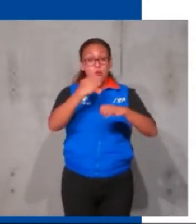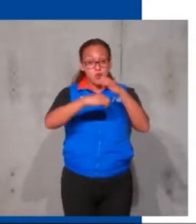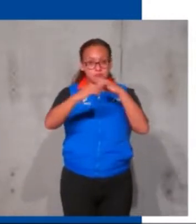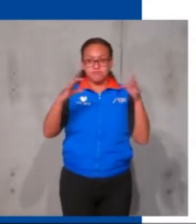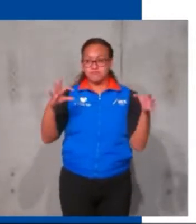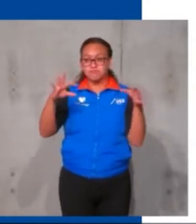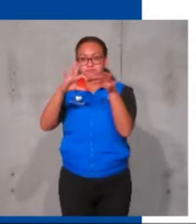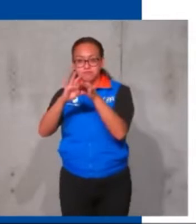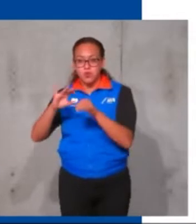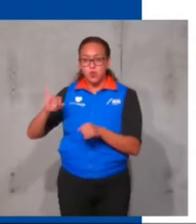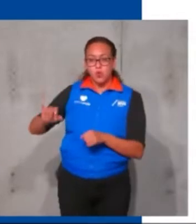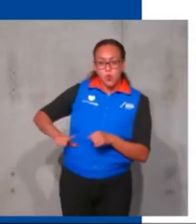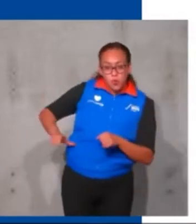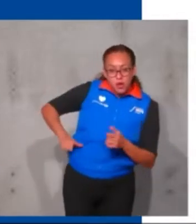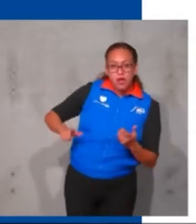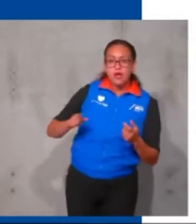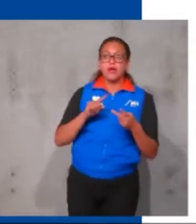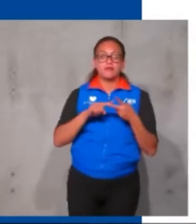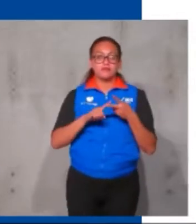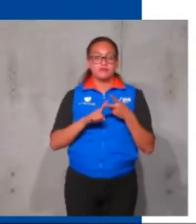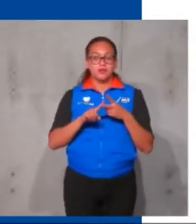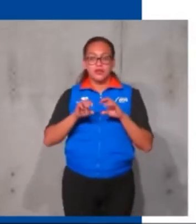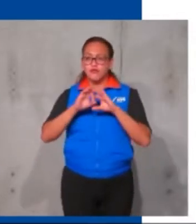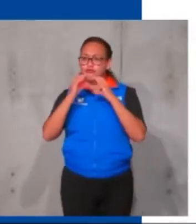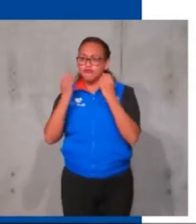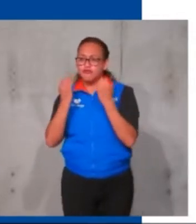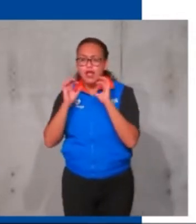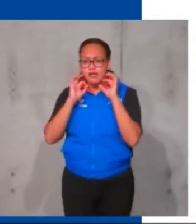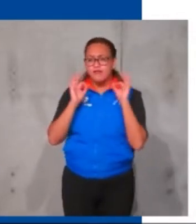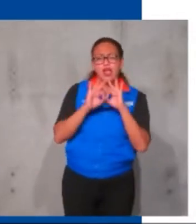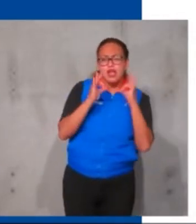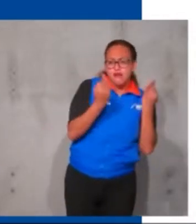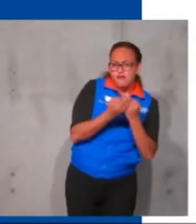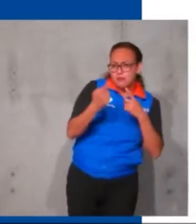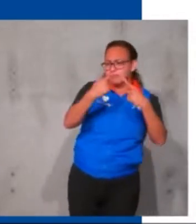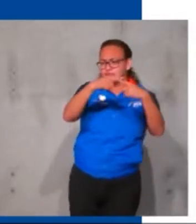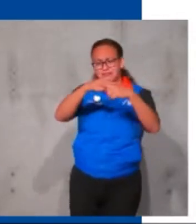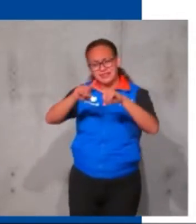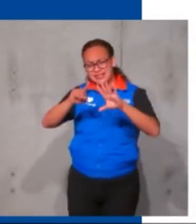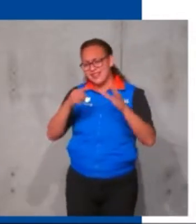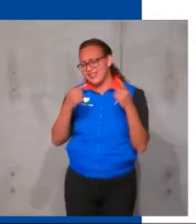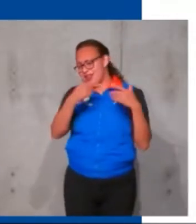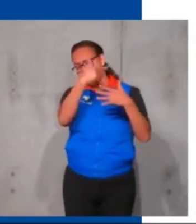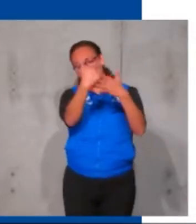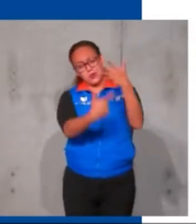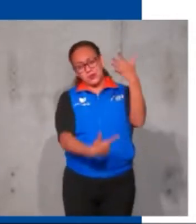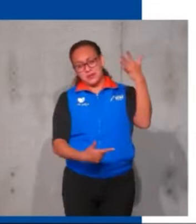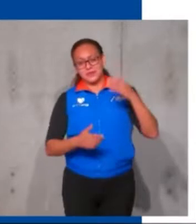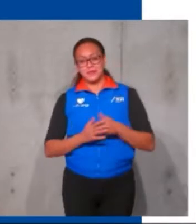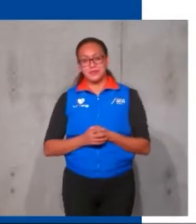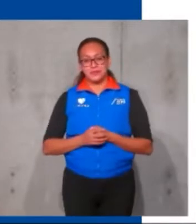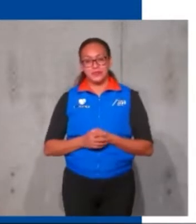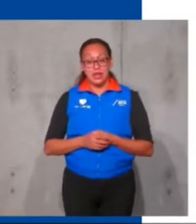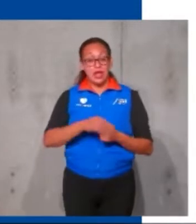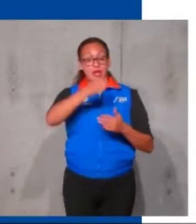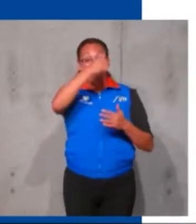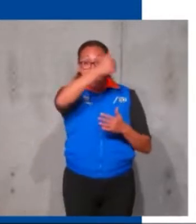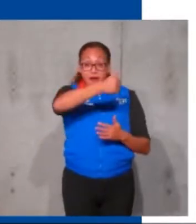dependencias de gobierno, organismos reguladores, medios de comunicación, organizaciones de la sociedad civil, entre